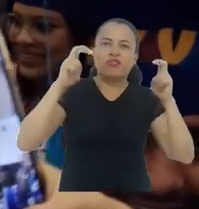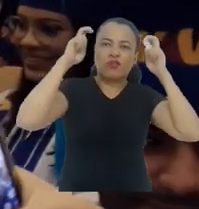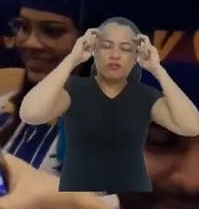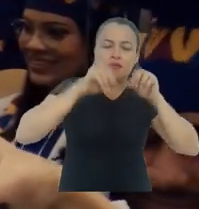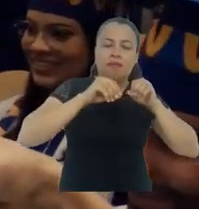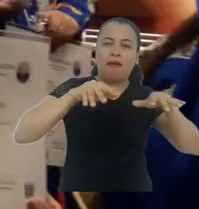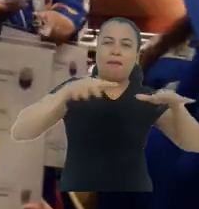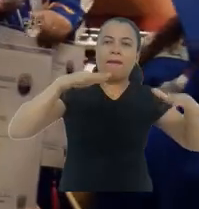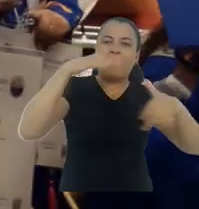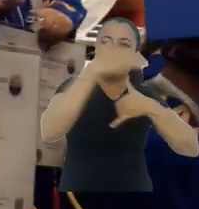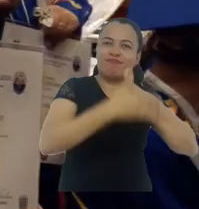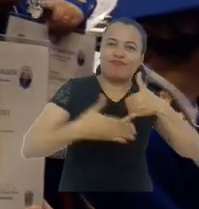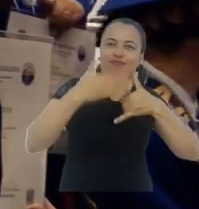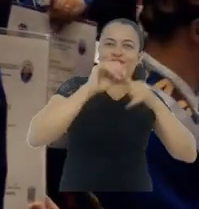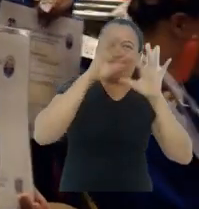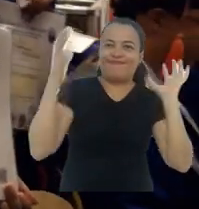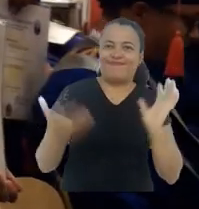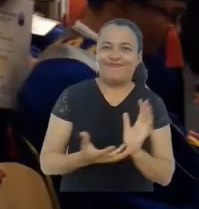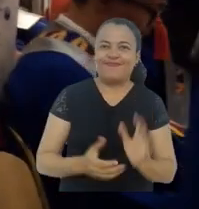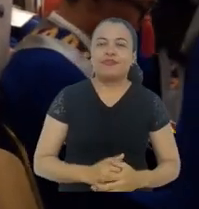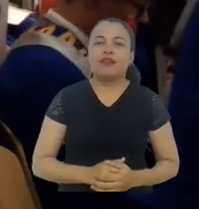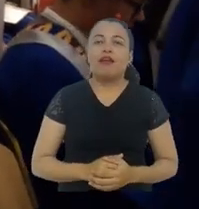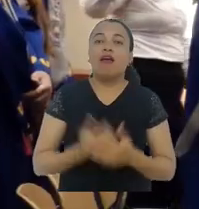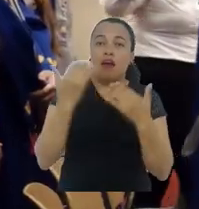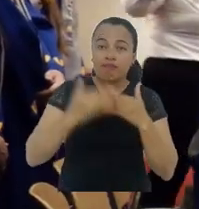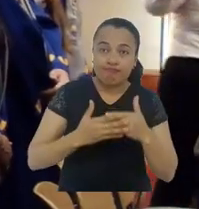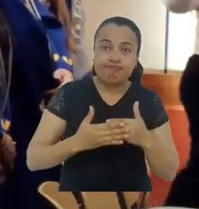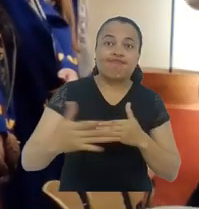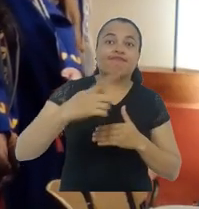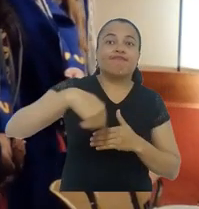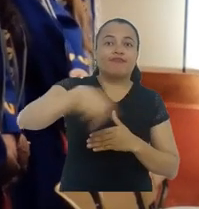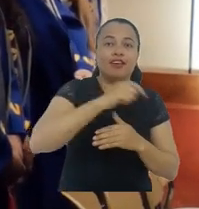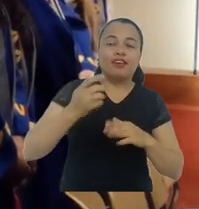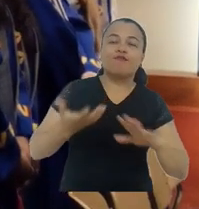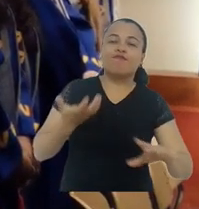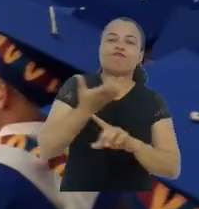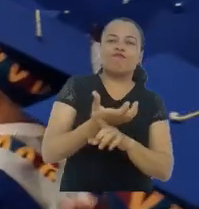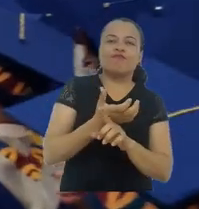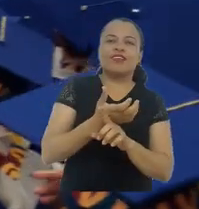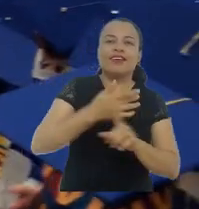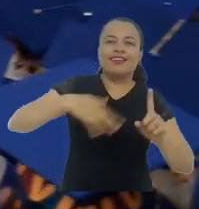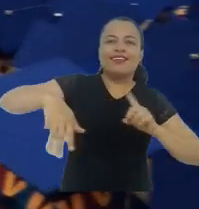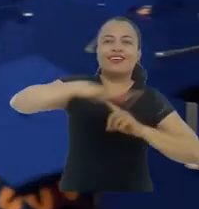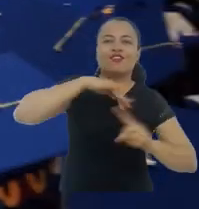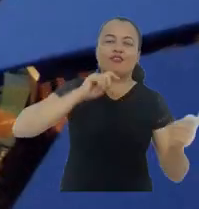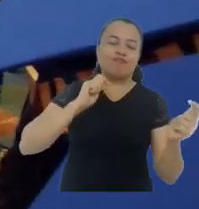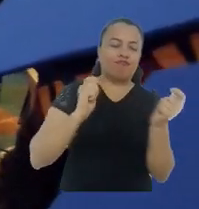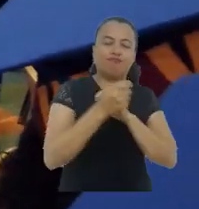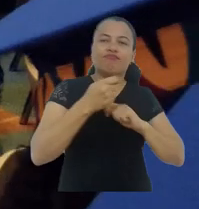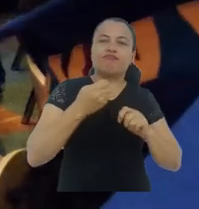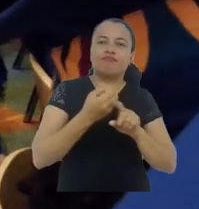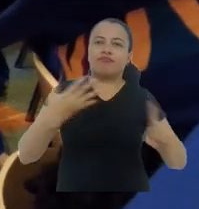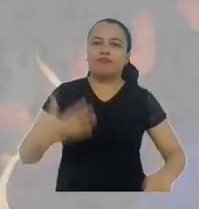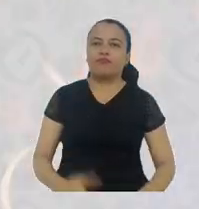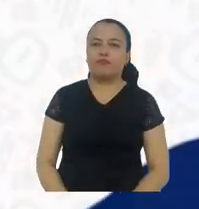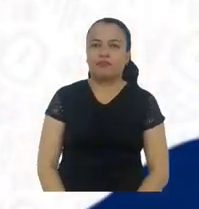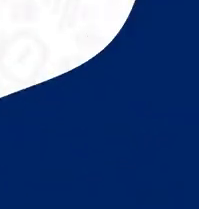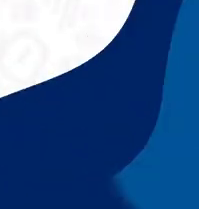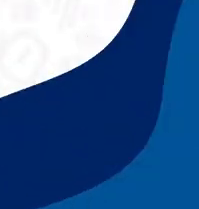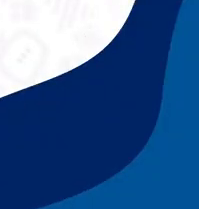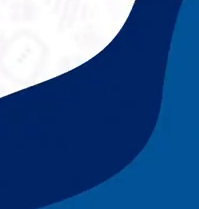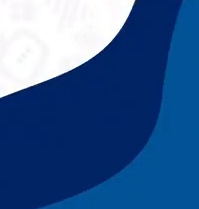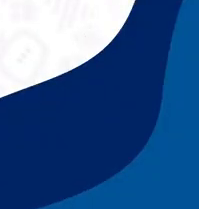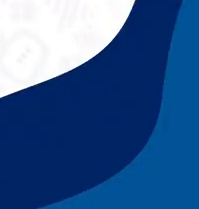acreditan para llevar sus conocimientos a los rincones del país y del mundo. A partir de ahora, ellos aportarán a la transformación del